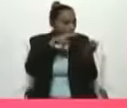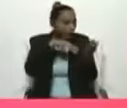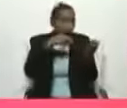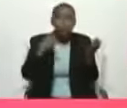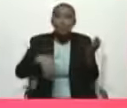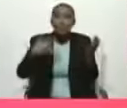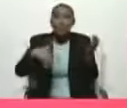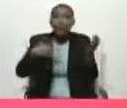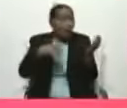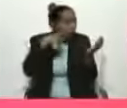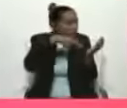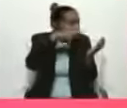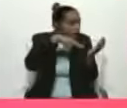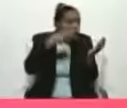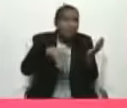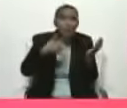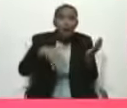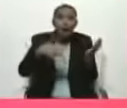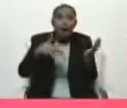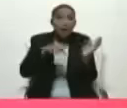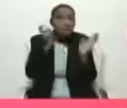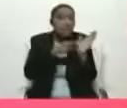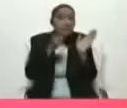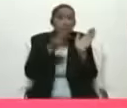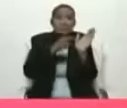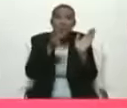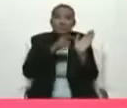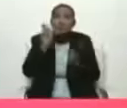Y si dijeron que usted estaba, perdóneme,